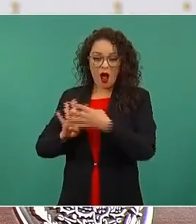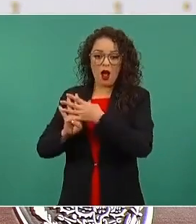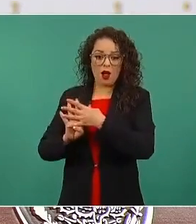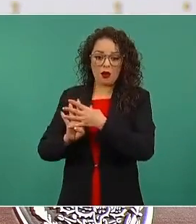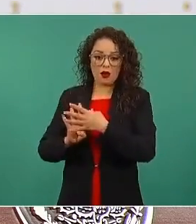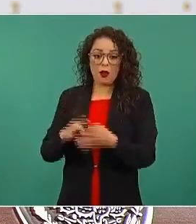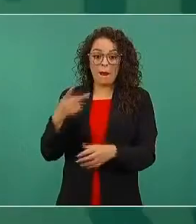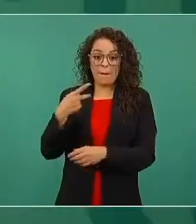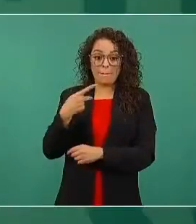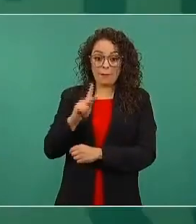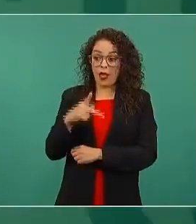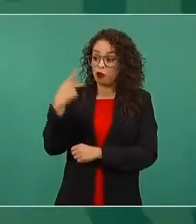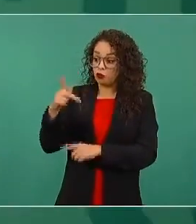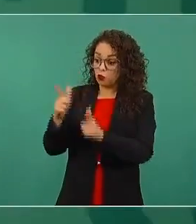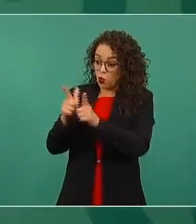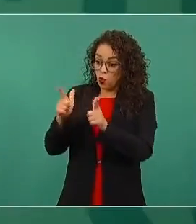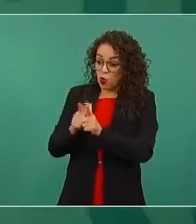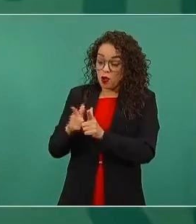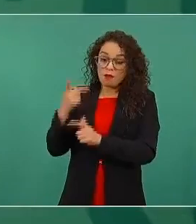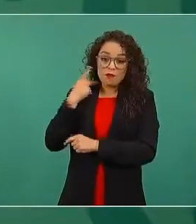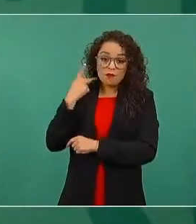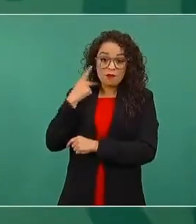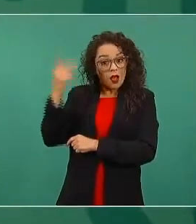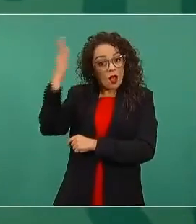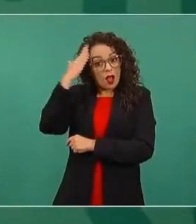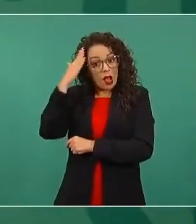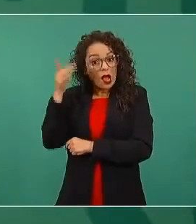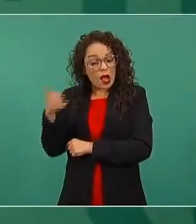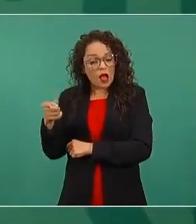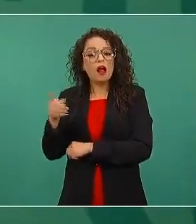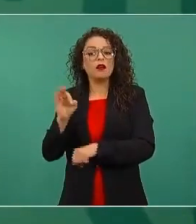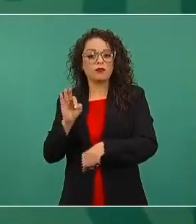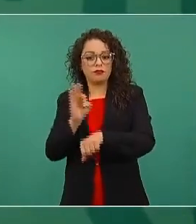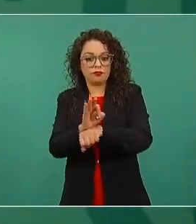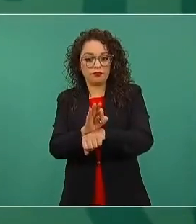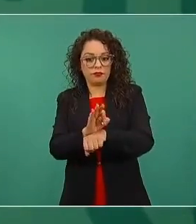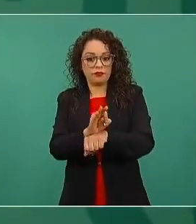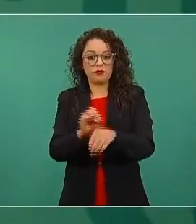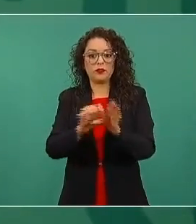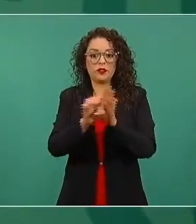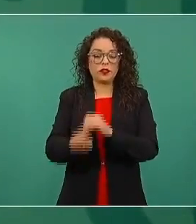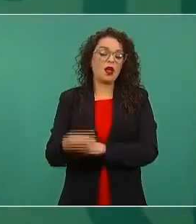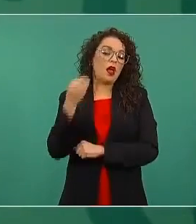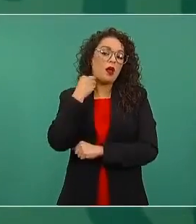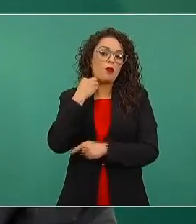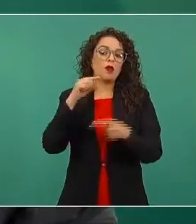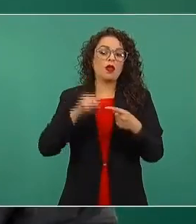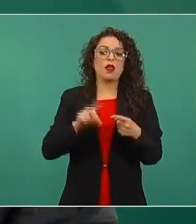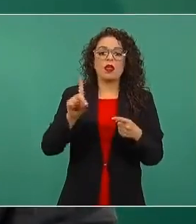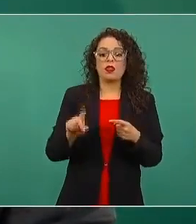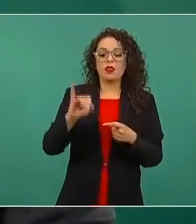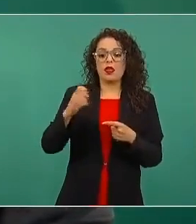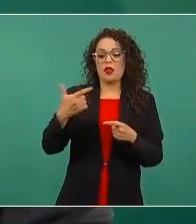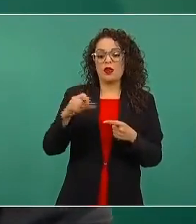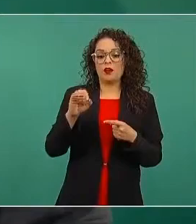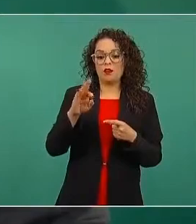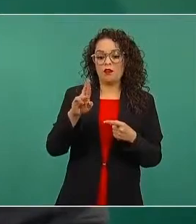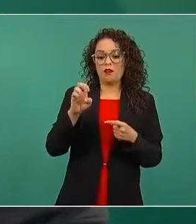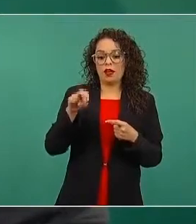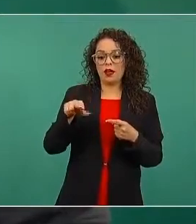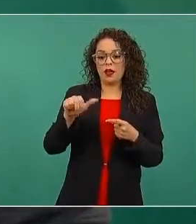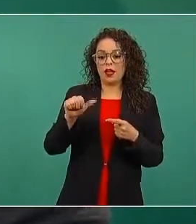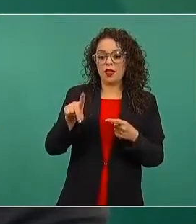de su partido, abogados como Diego Fernández de Ceballo,